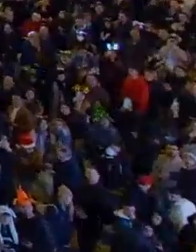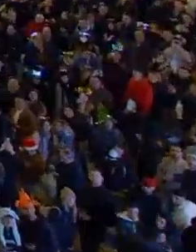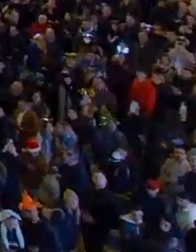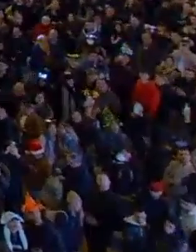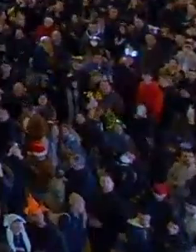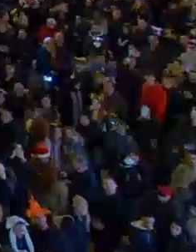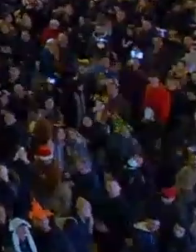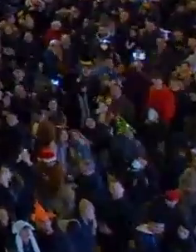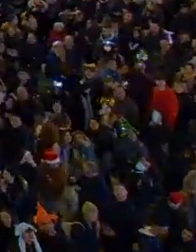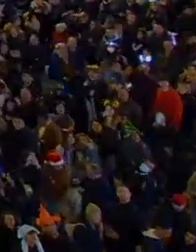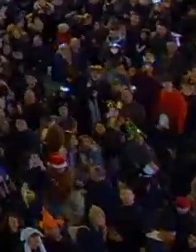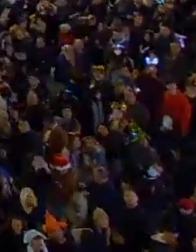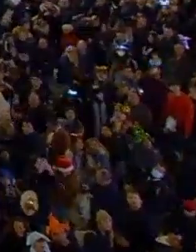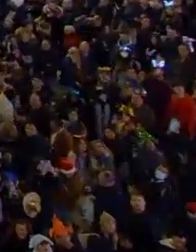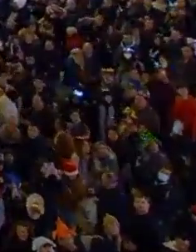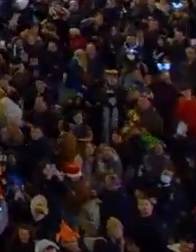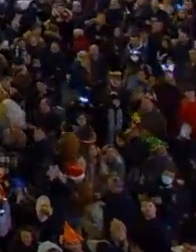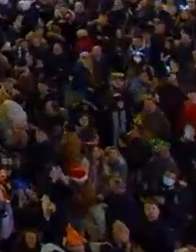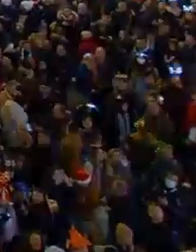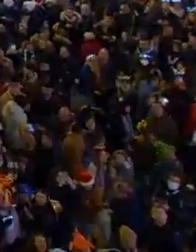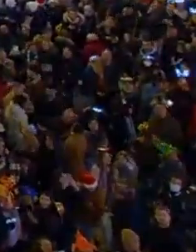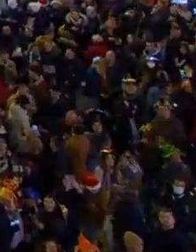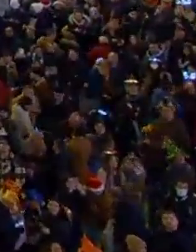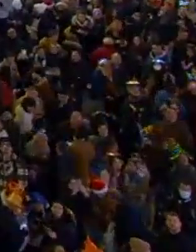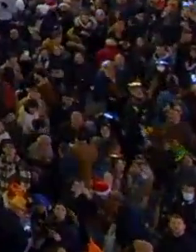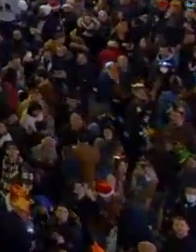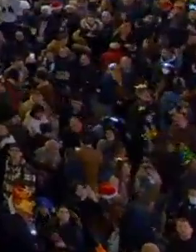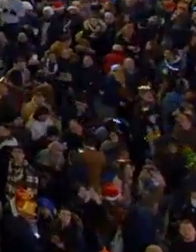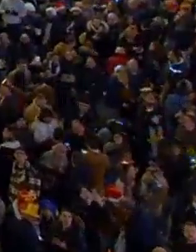Vaya locura. ¡Hostia! Da miedo. ¡Qué miedo!